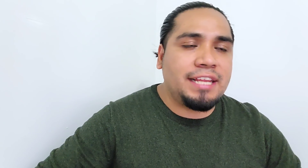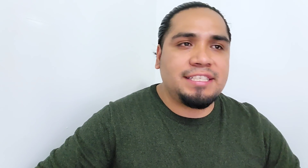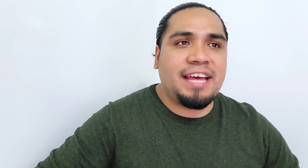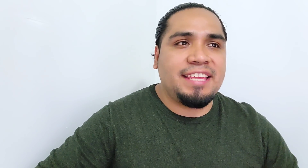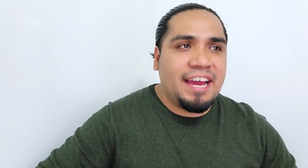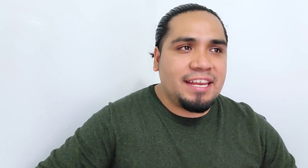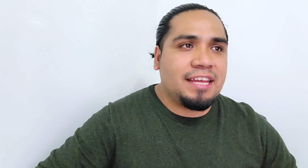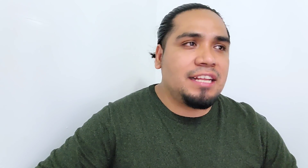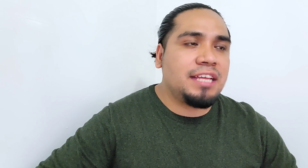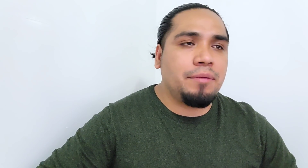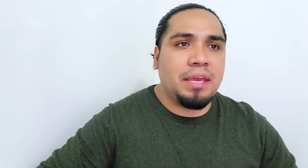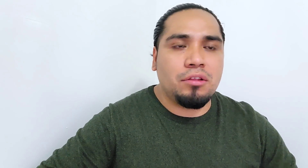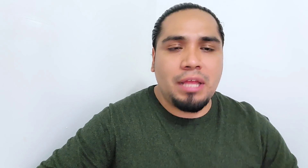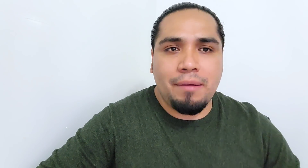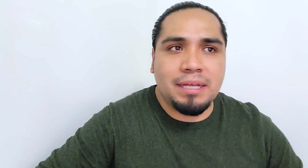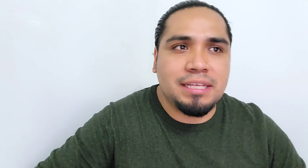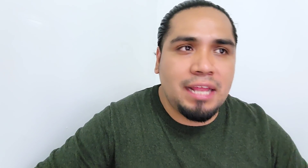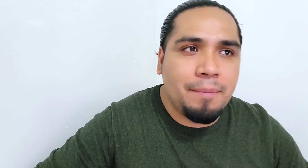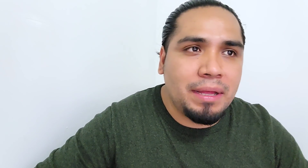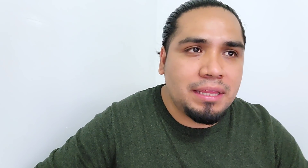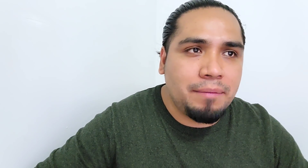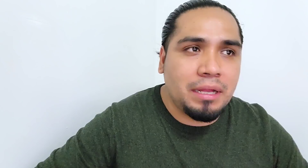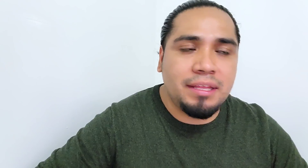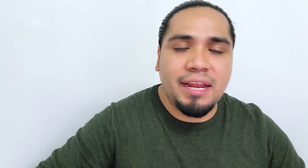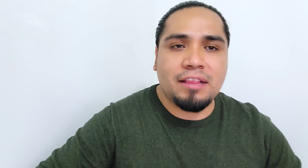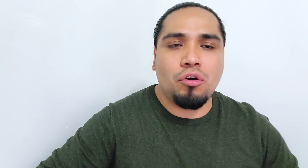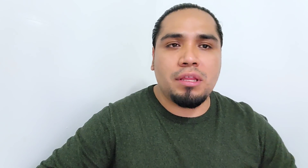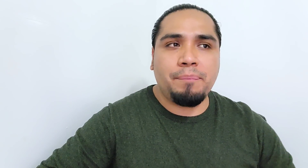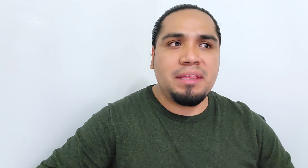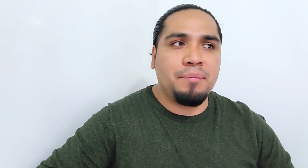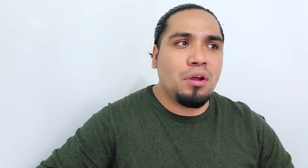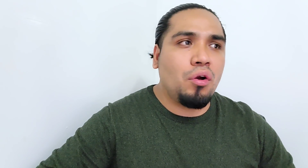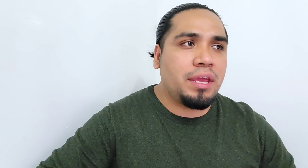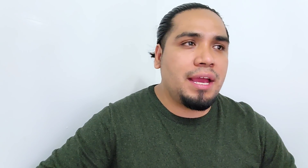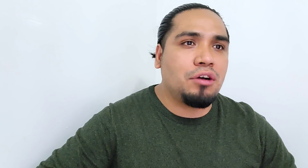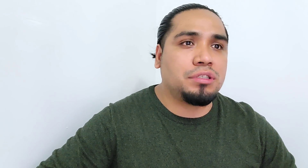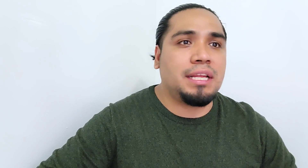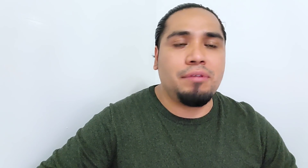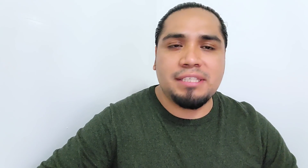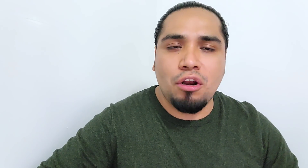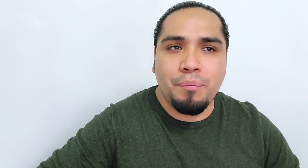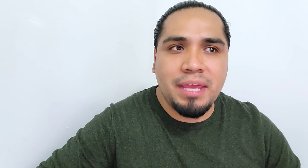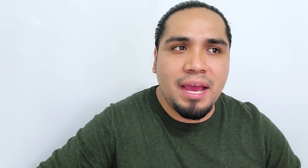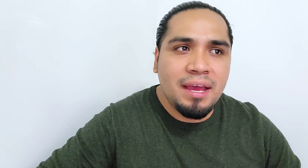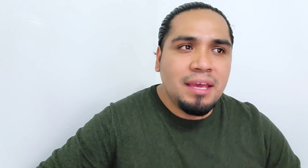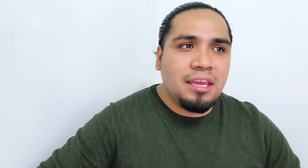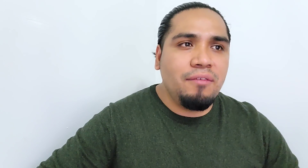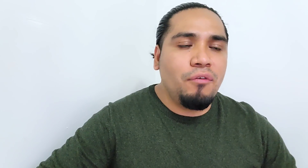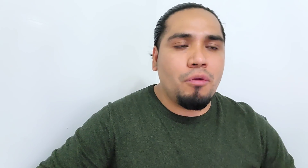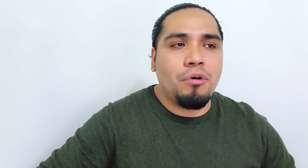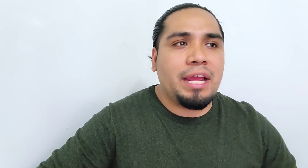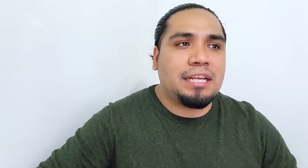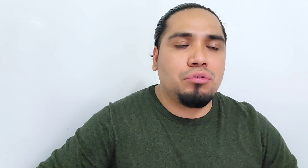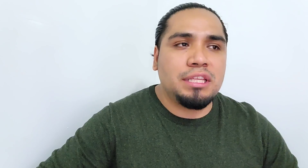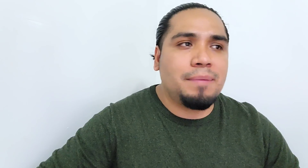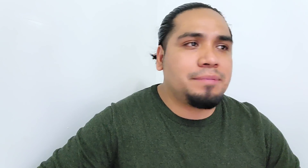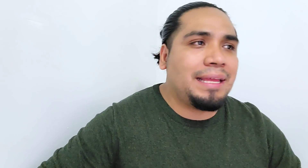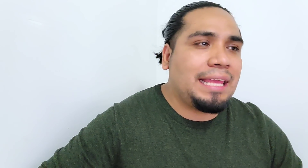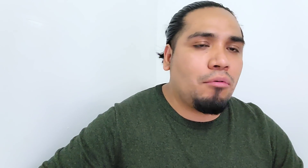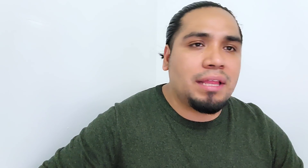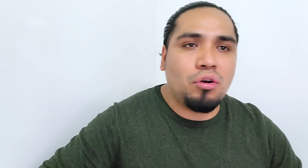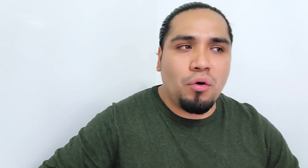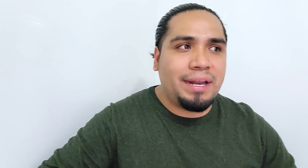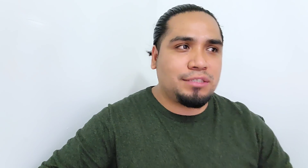la conferencia diaria del seguimiento del avance de la pandemia, el director de epidemiología José Luis Salomía informó que en las